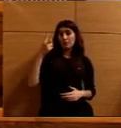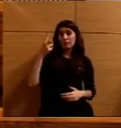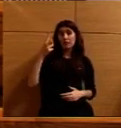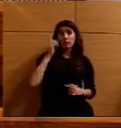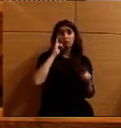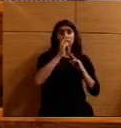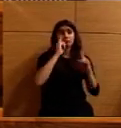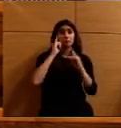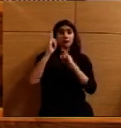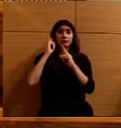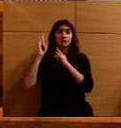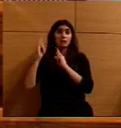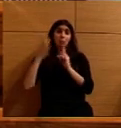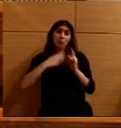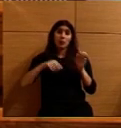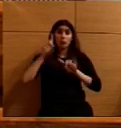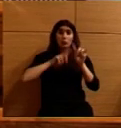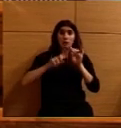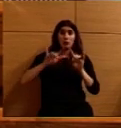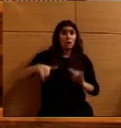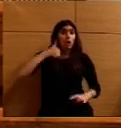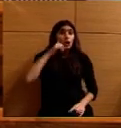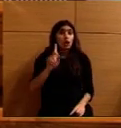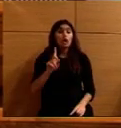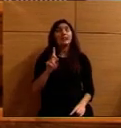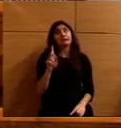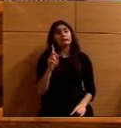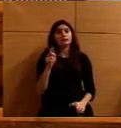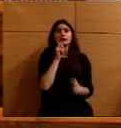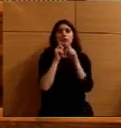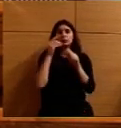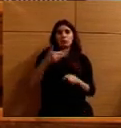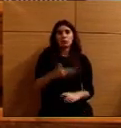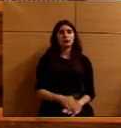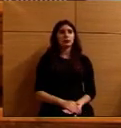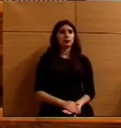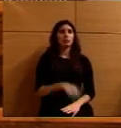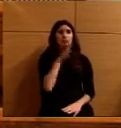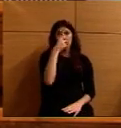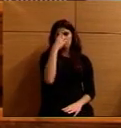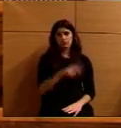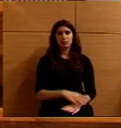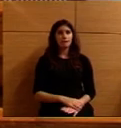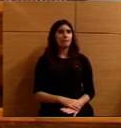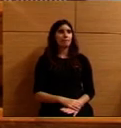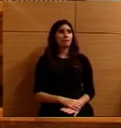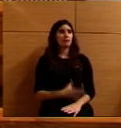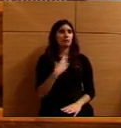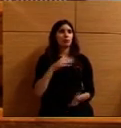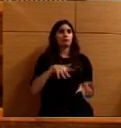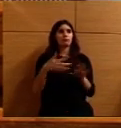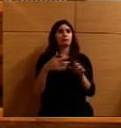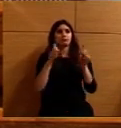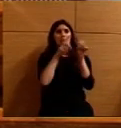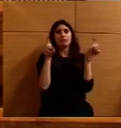empezado por mí a hacer las encuestas, igual no solemos coger ese tipo de llamadas en los teléfonos, para que si lo puede trasladar a la empresa,